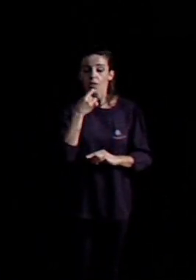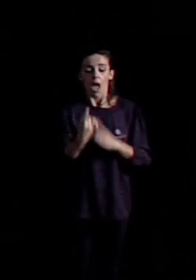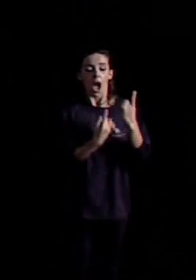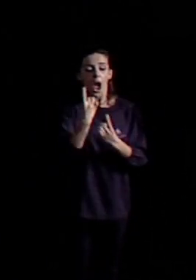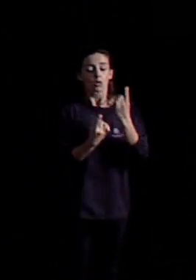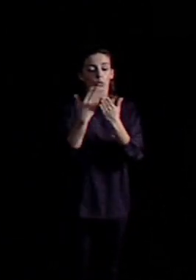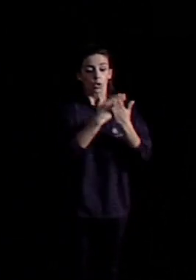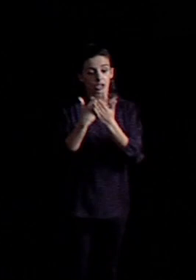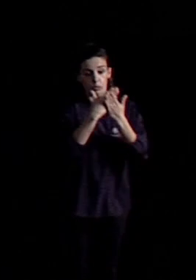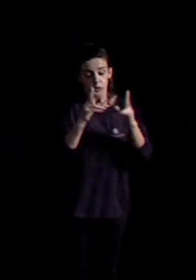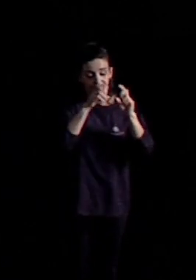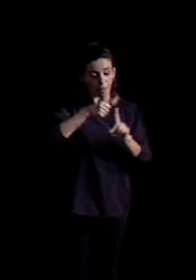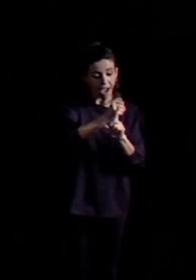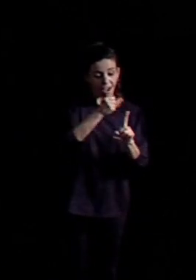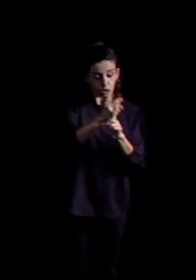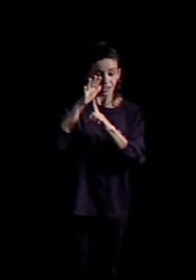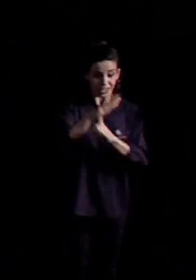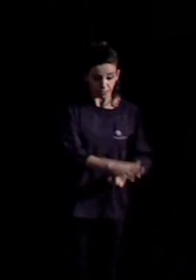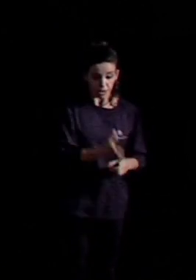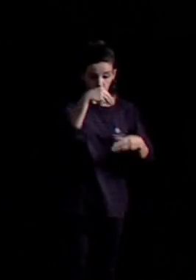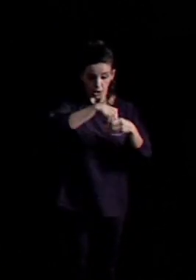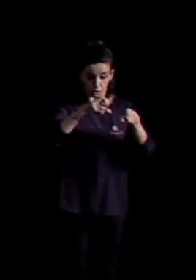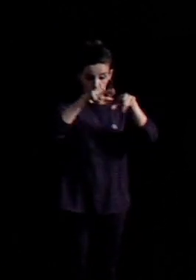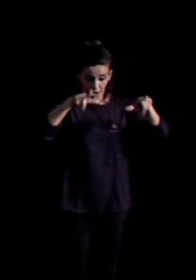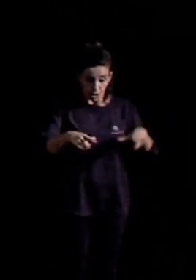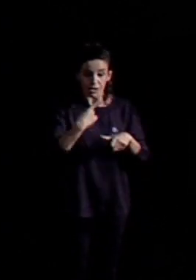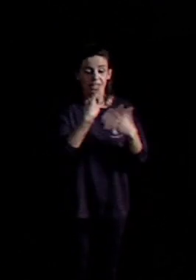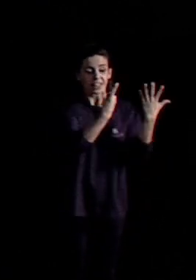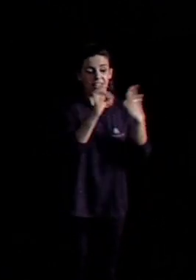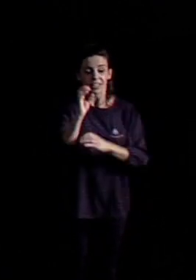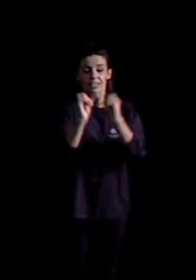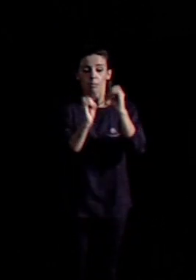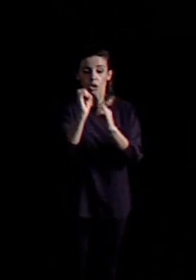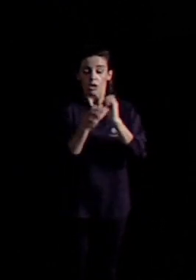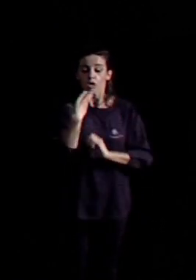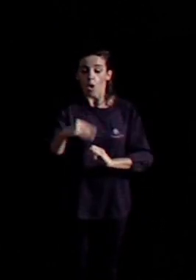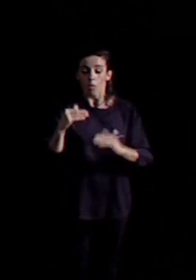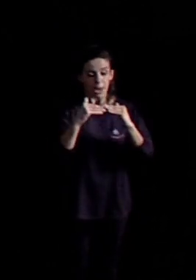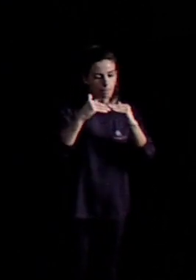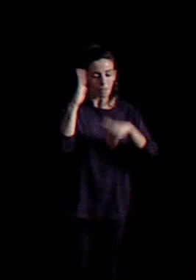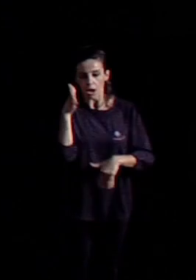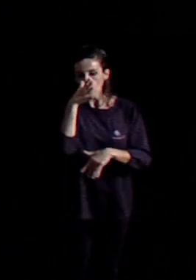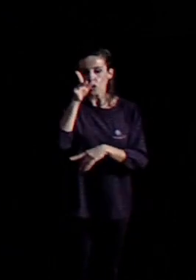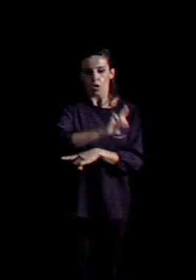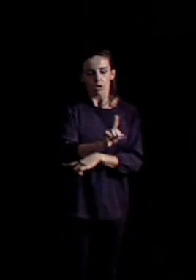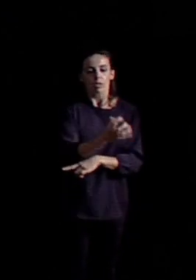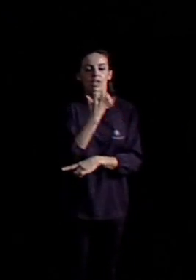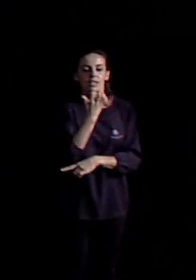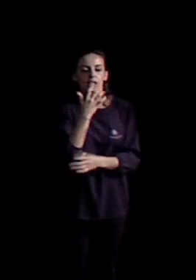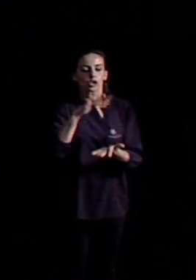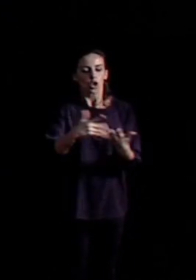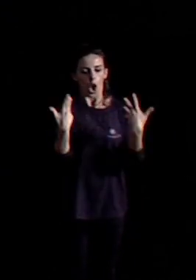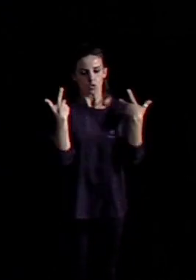la discriminación en la aula apuntan a que más del 60% de los jóvenes no denunciarían ser víctimas de estos